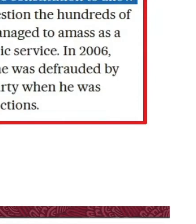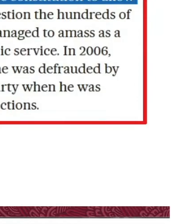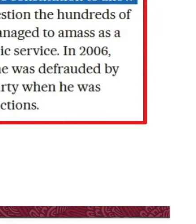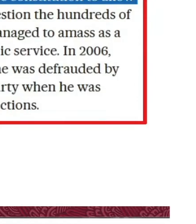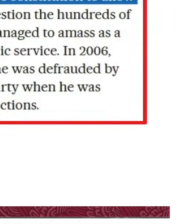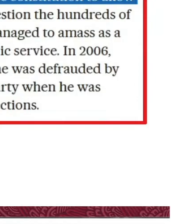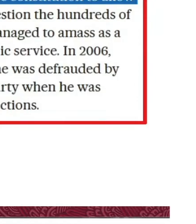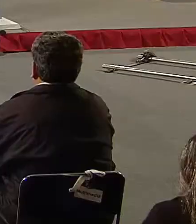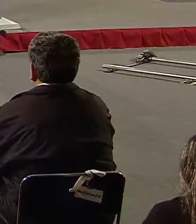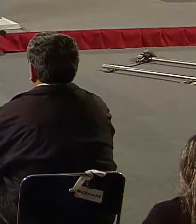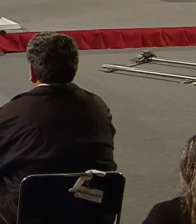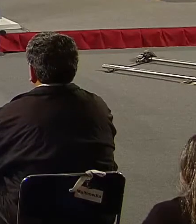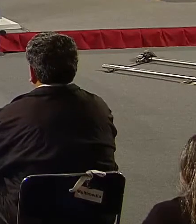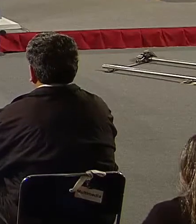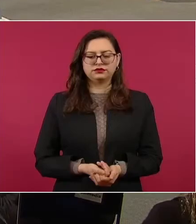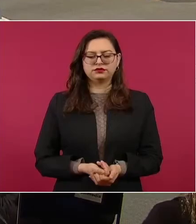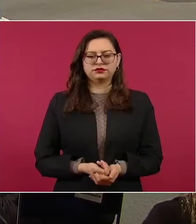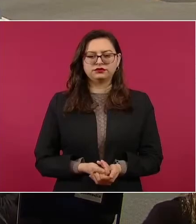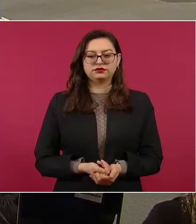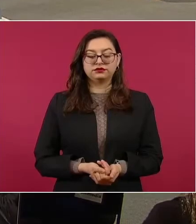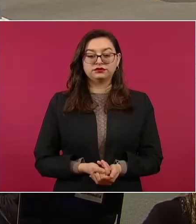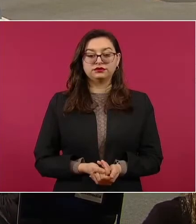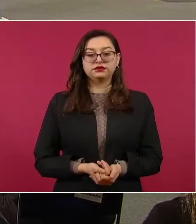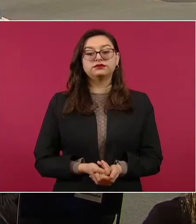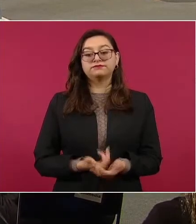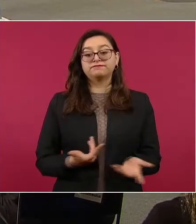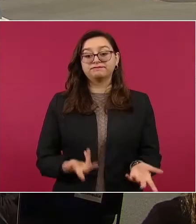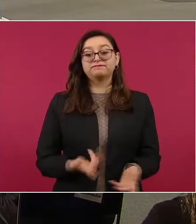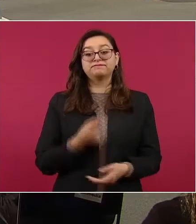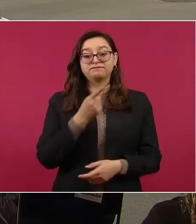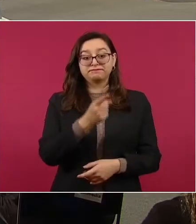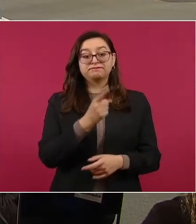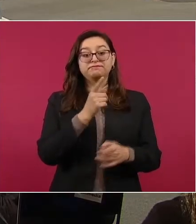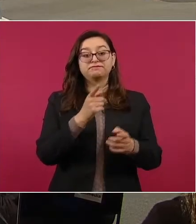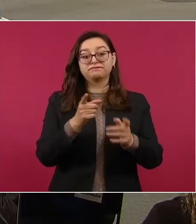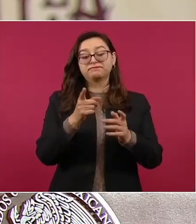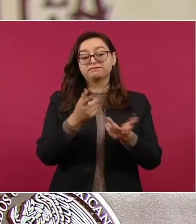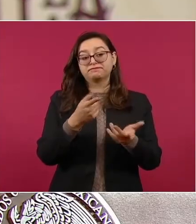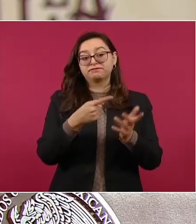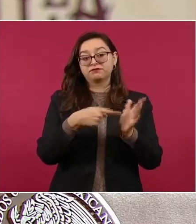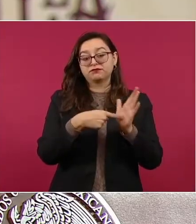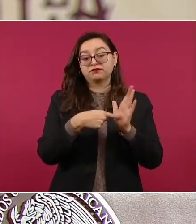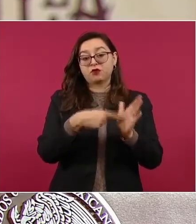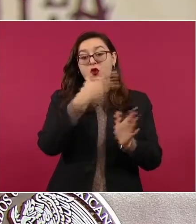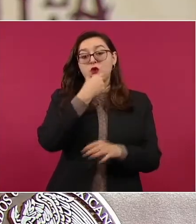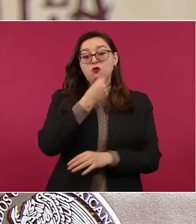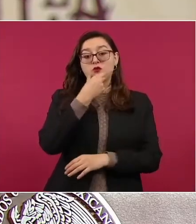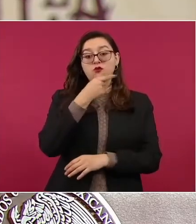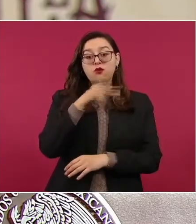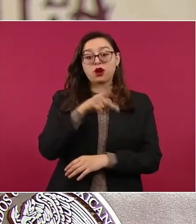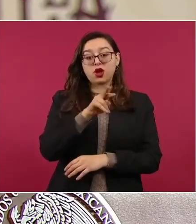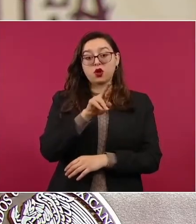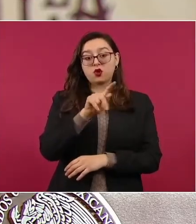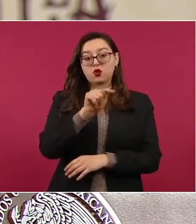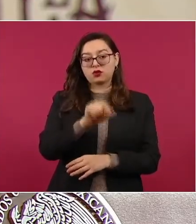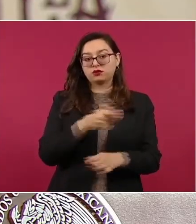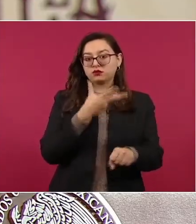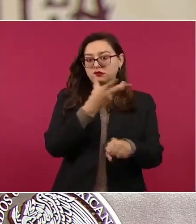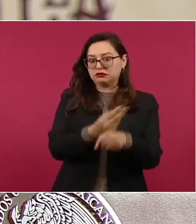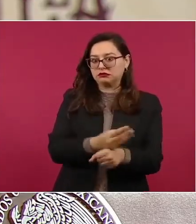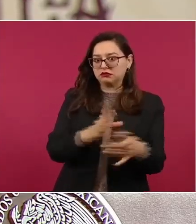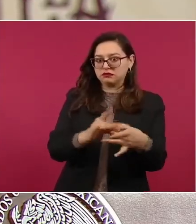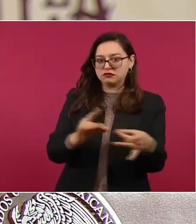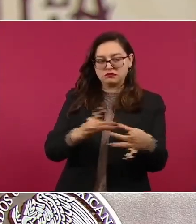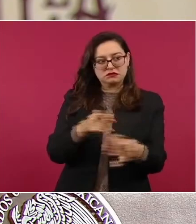Kurt, y agradecemos mucho su colaboración y su compromiso con el periodismo, pero las mentiras destacadas sobre México en la